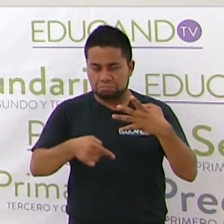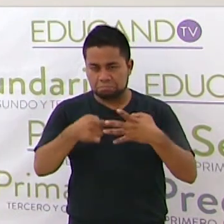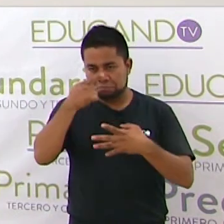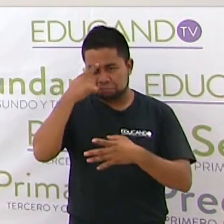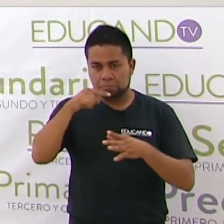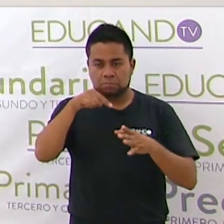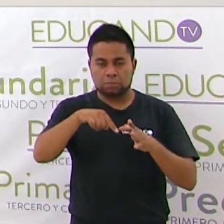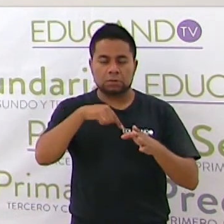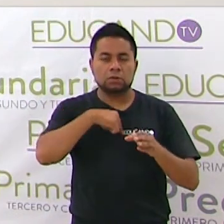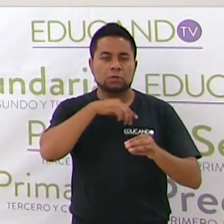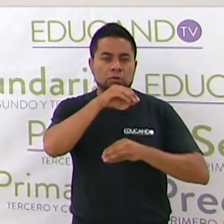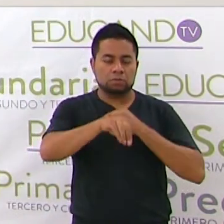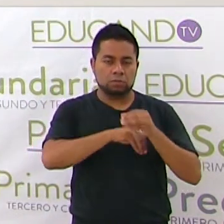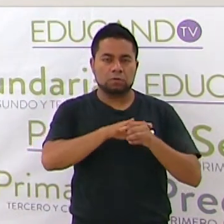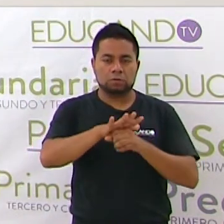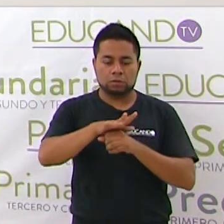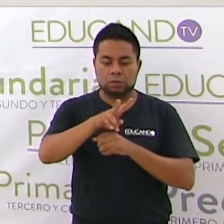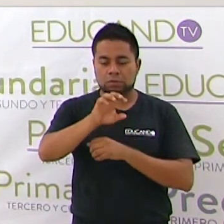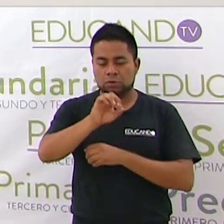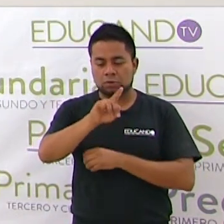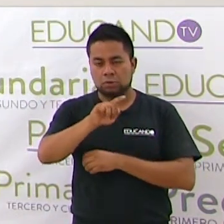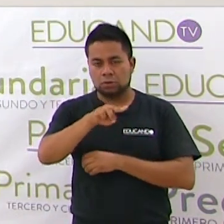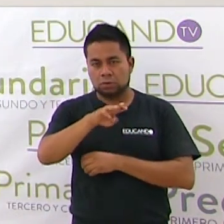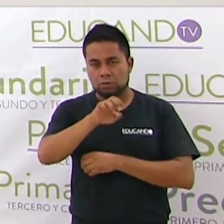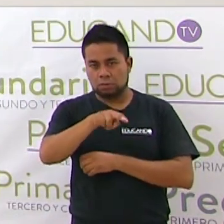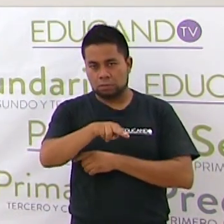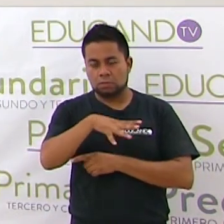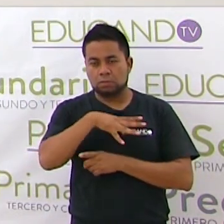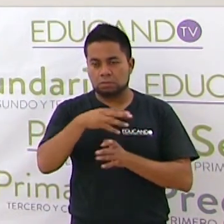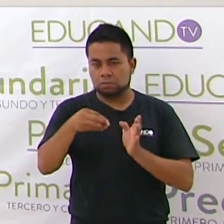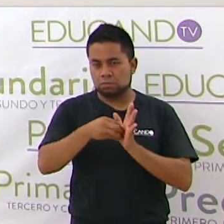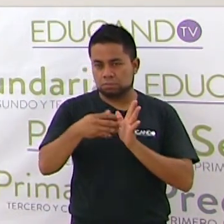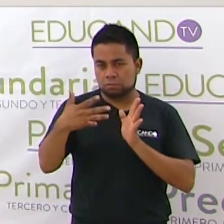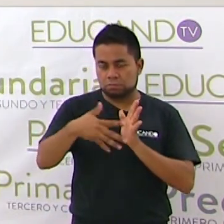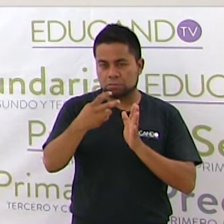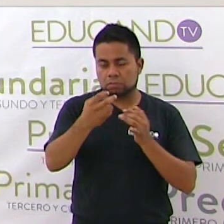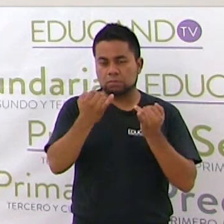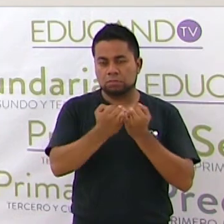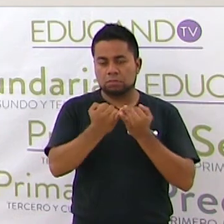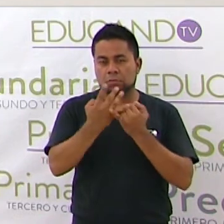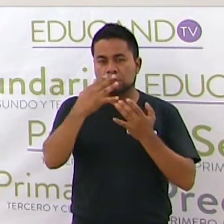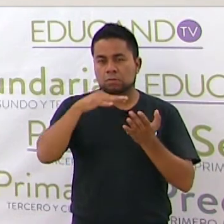aquí ya voy a poner nada más que el volumen, ya lo hicimos, ya lo calculamos, es igual a